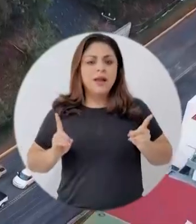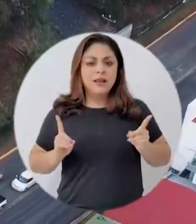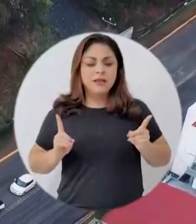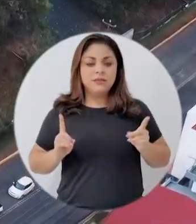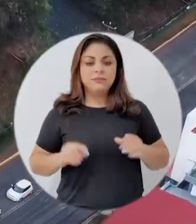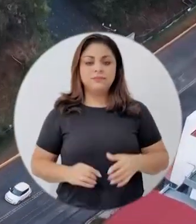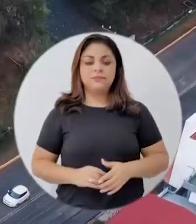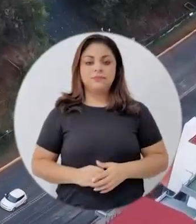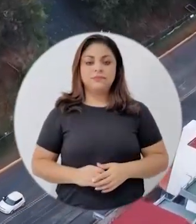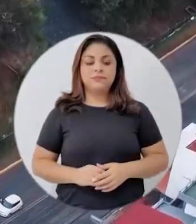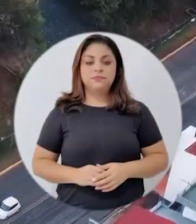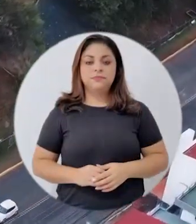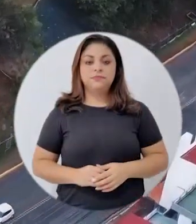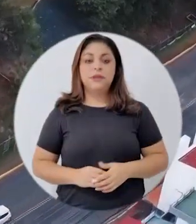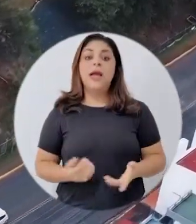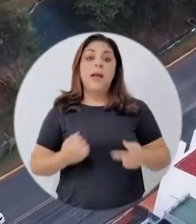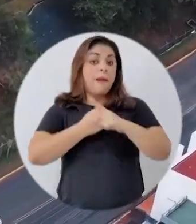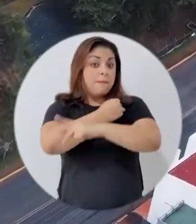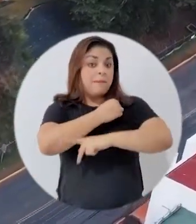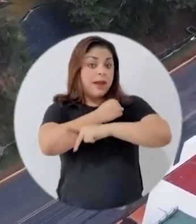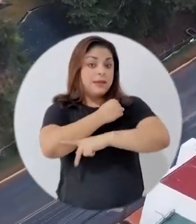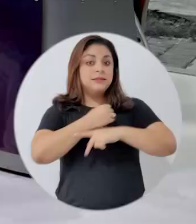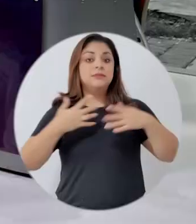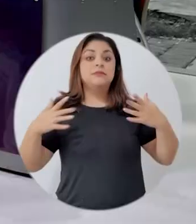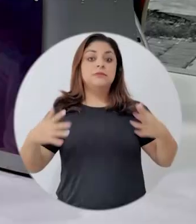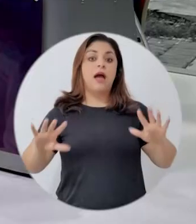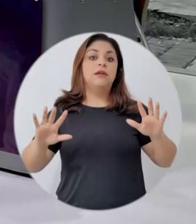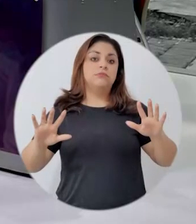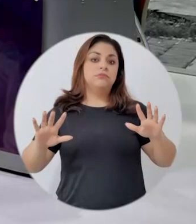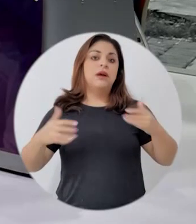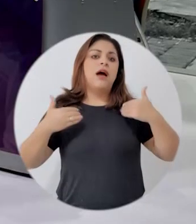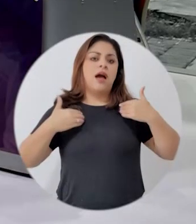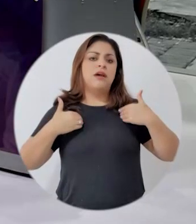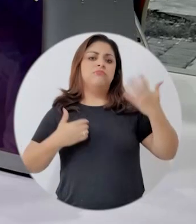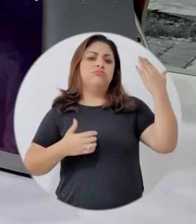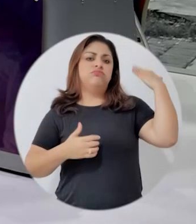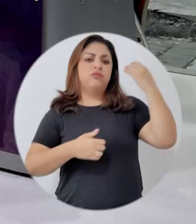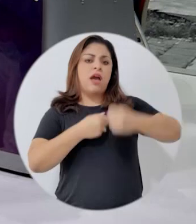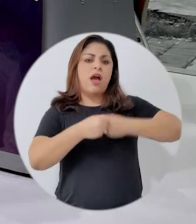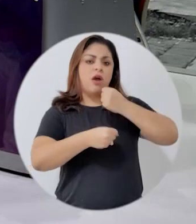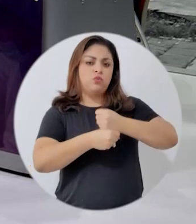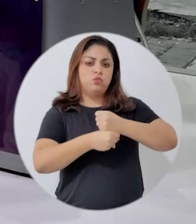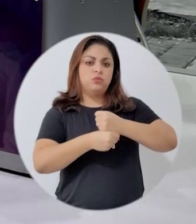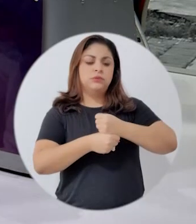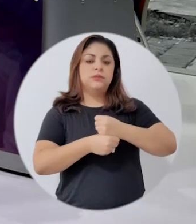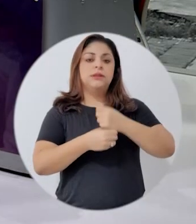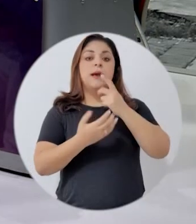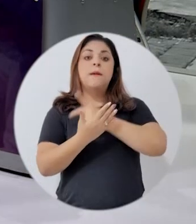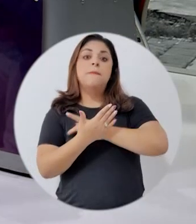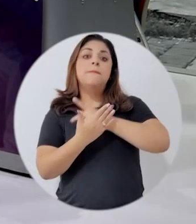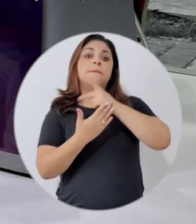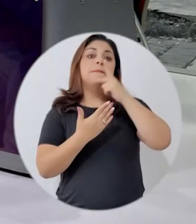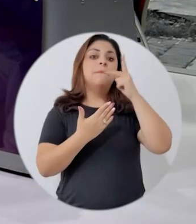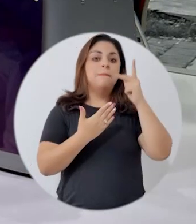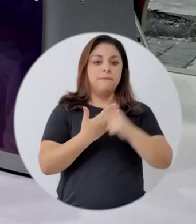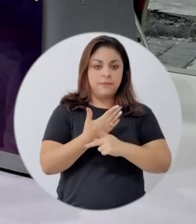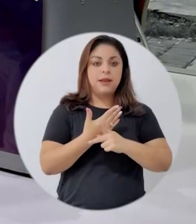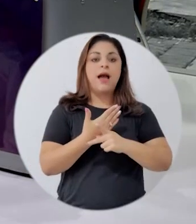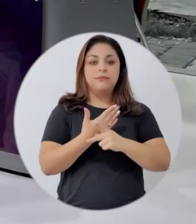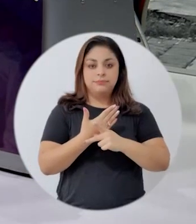El país ya tiene algunos años, ¿verdad?, de tener un plan de descarbonización a nivel